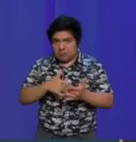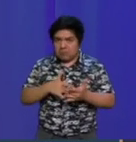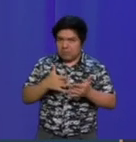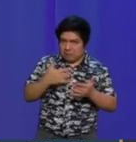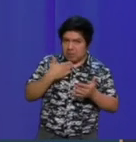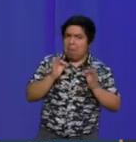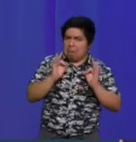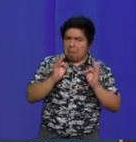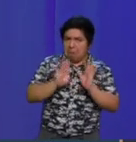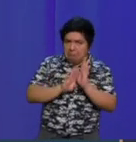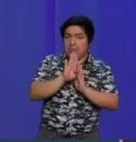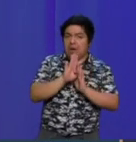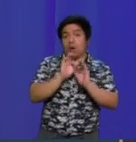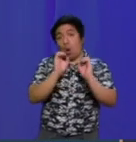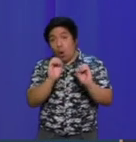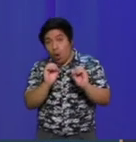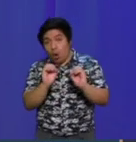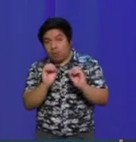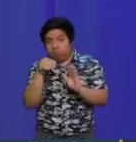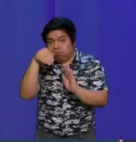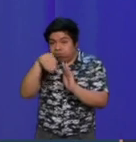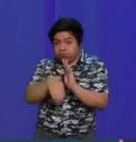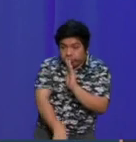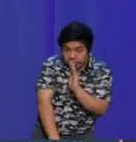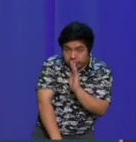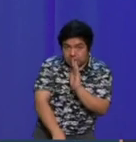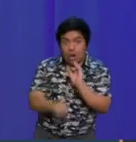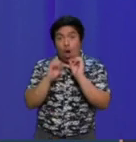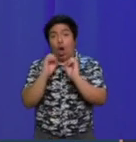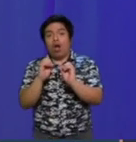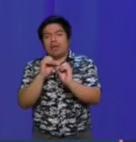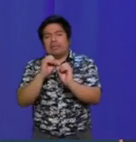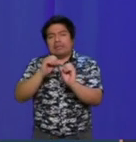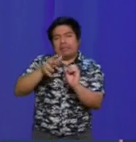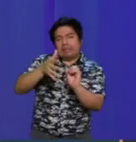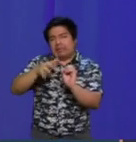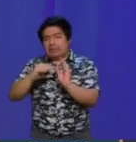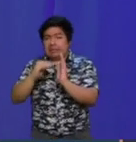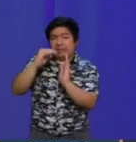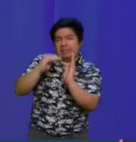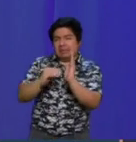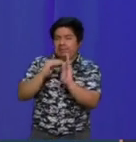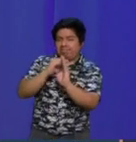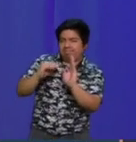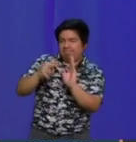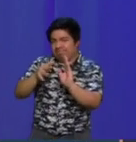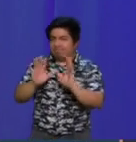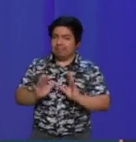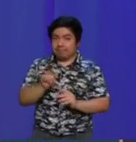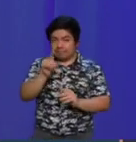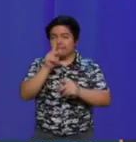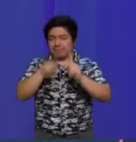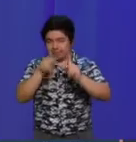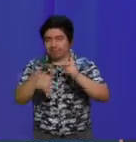viviendo su mejor momento? ¿Consideran que está en un escenario apocalíptico? ¿O consideran que ni tan ni para el otro lado? Vamos a un